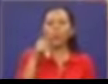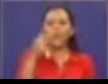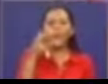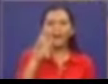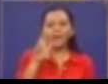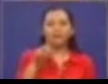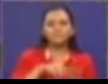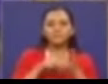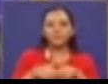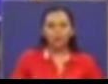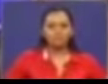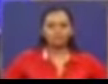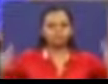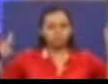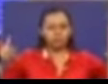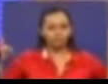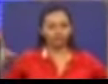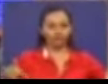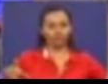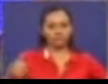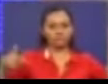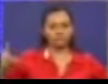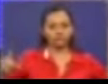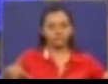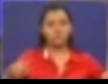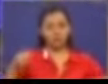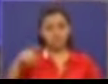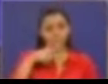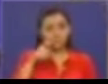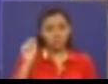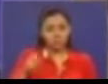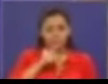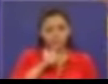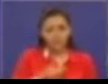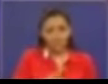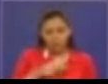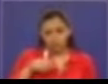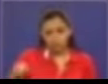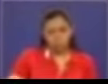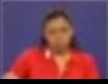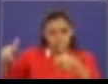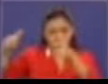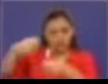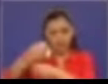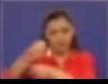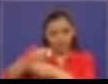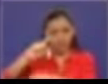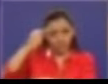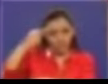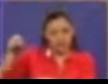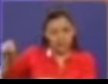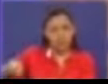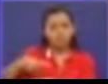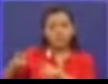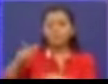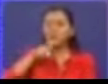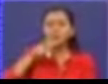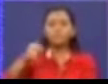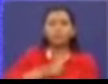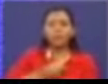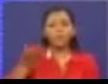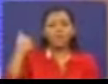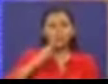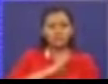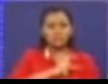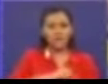búnker de Lumbicí, sí, el búnker de los Isaías, que fue recuperado para el pueblo ecuatoriano. Y por ahí dice, ya hay una piscina que no se usa, etc.